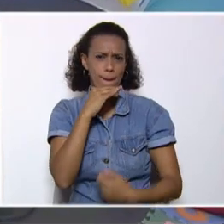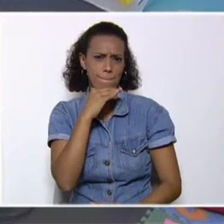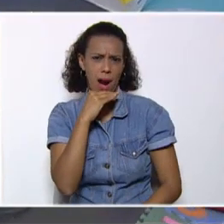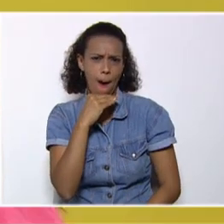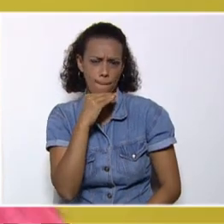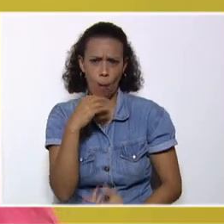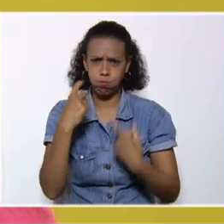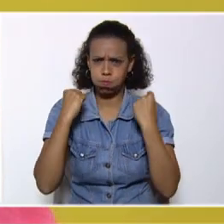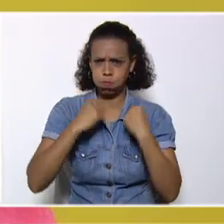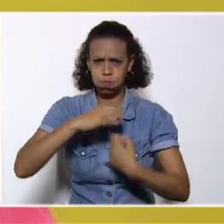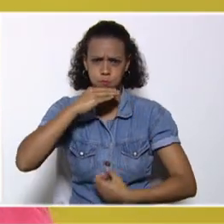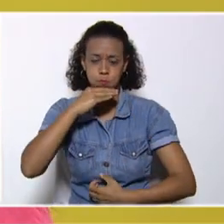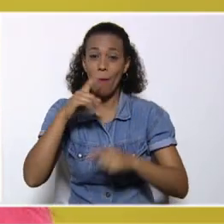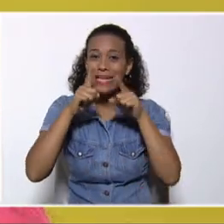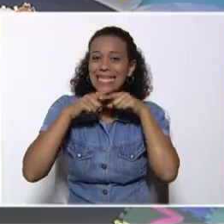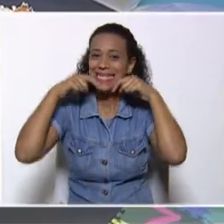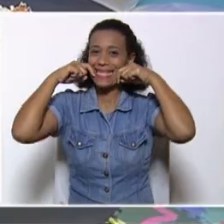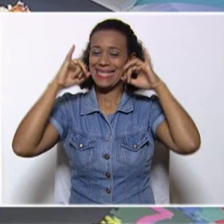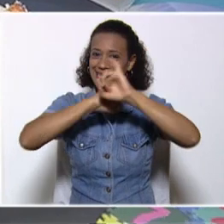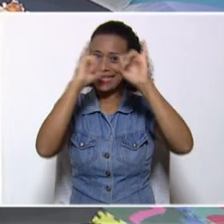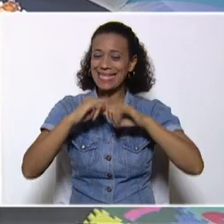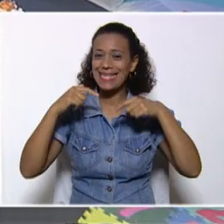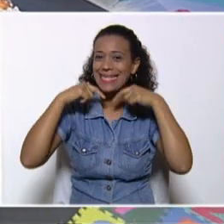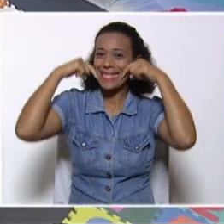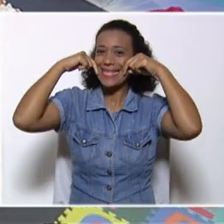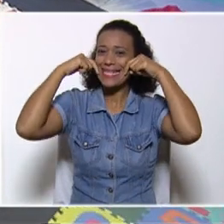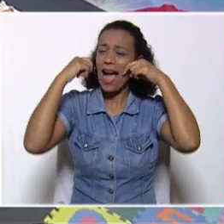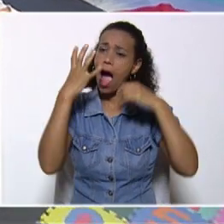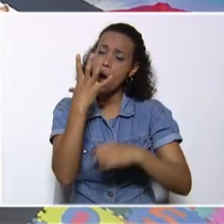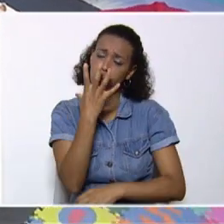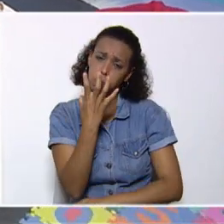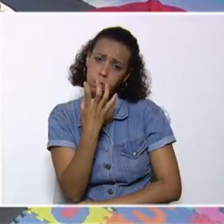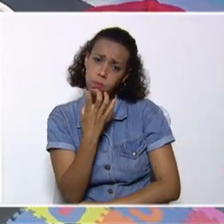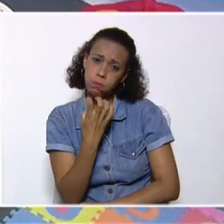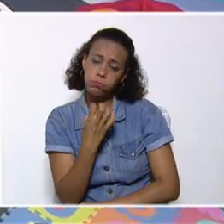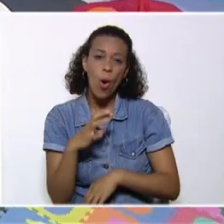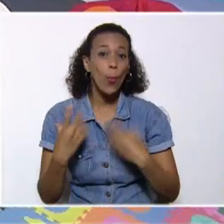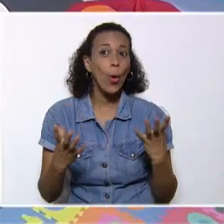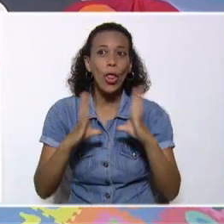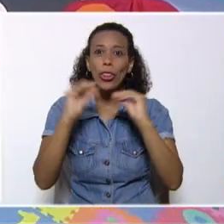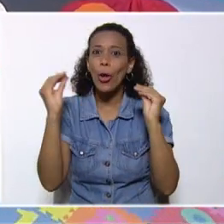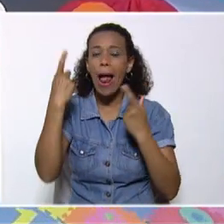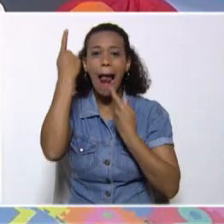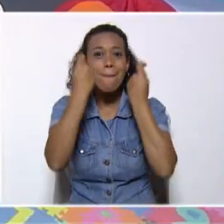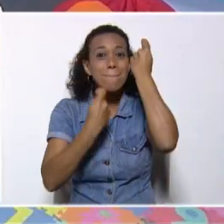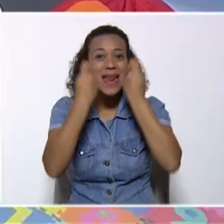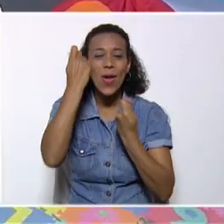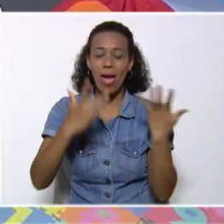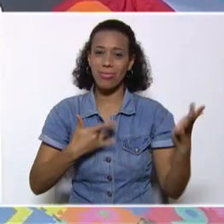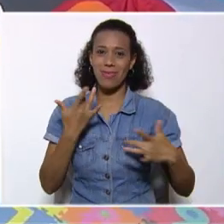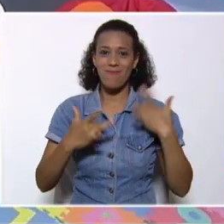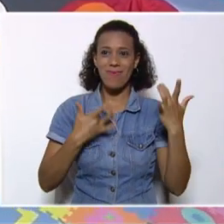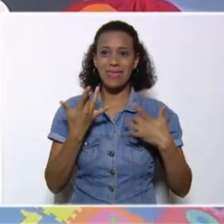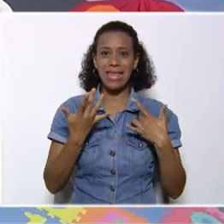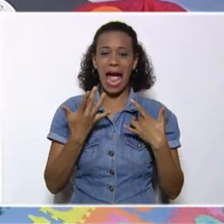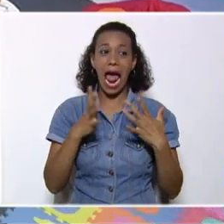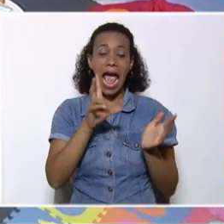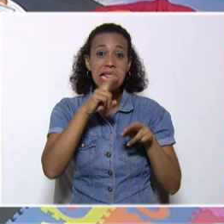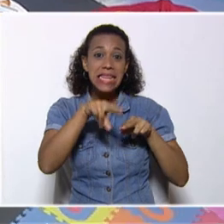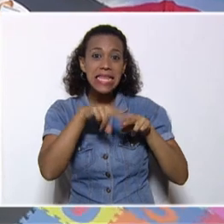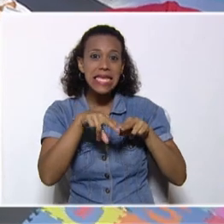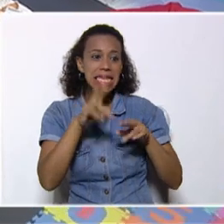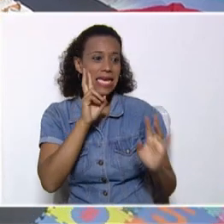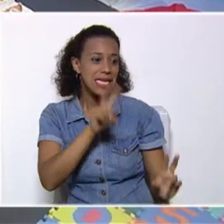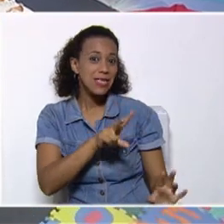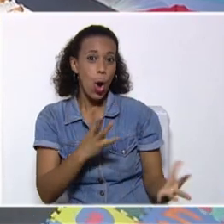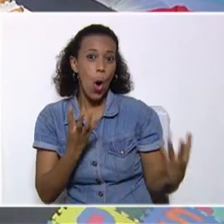bravo, estar feliz o estar triste. Y así todas las actividades que la niña y el